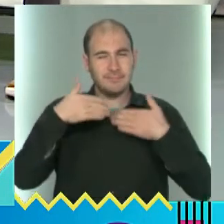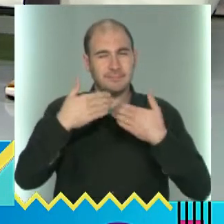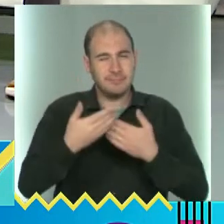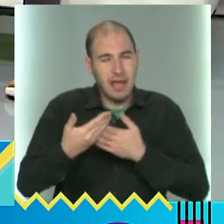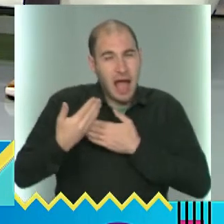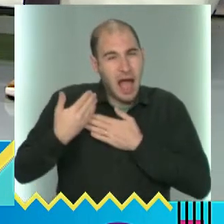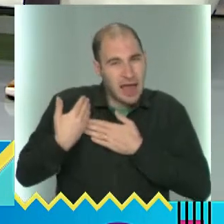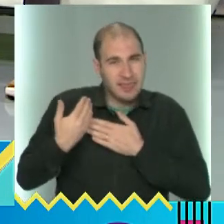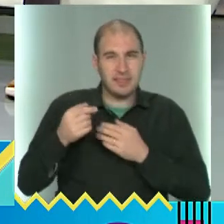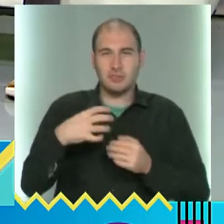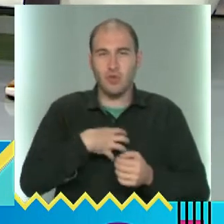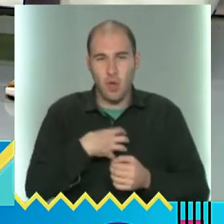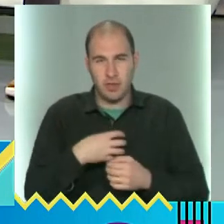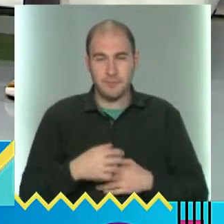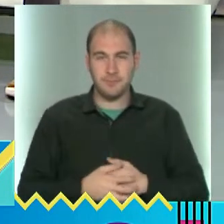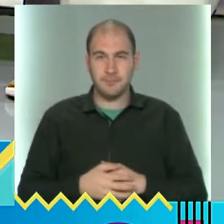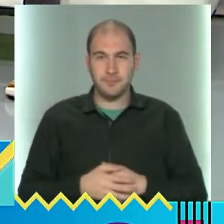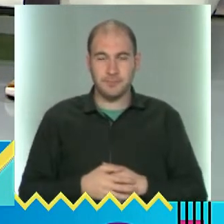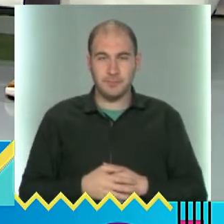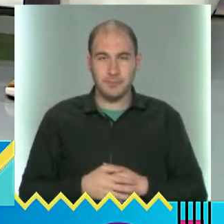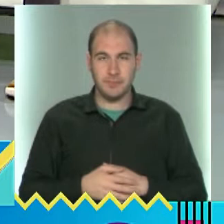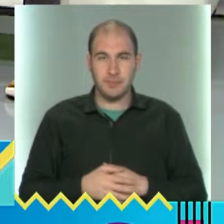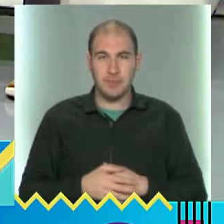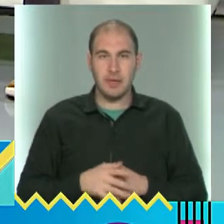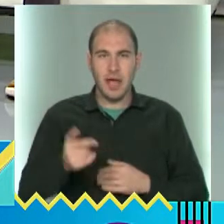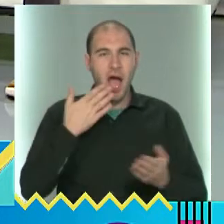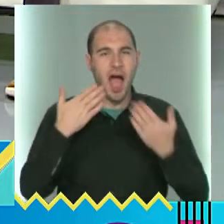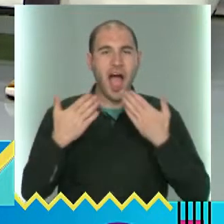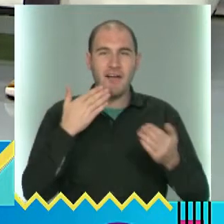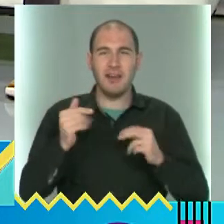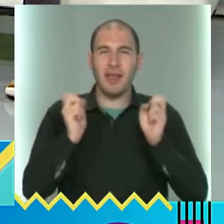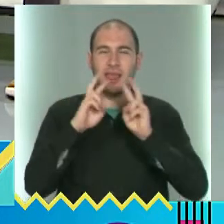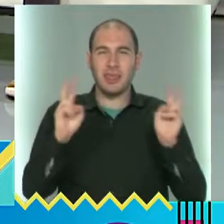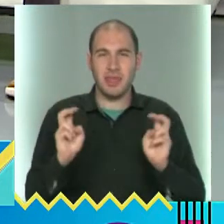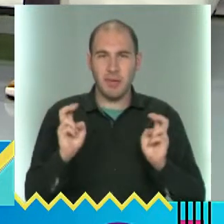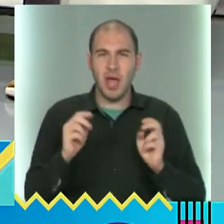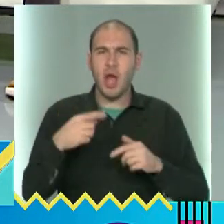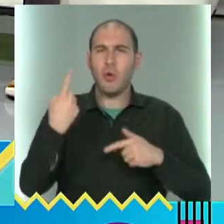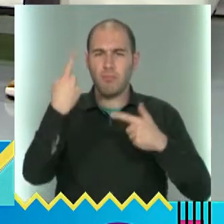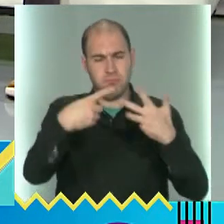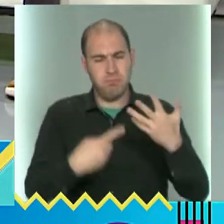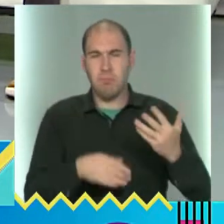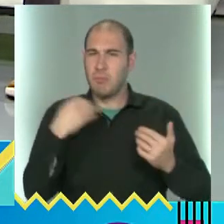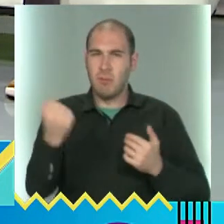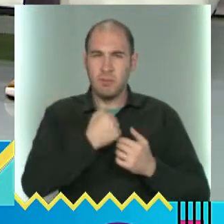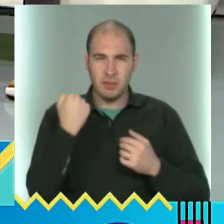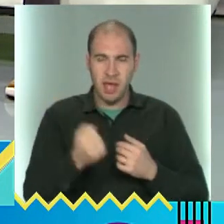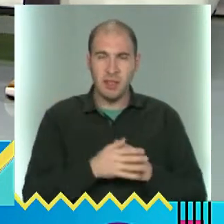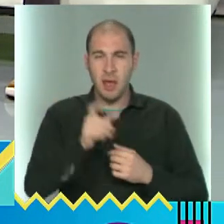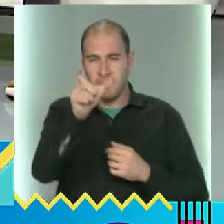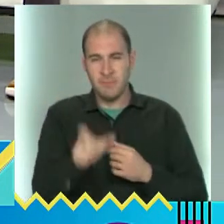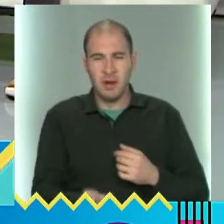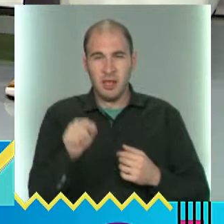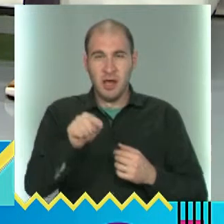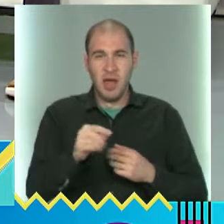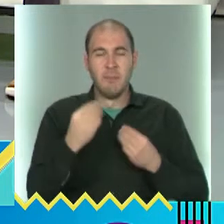atrás antes de llegar a esto de la propiedad intelectual. Pongámonos a charlar acerca de cuáles son las características fundamentales que tiene que tener una